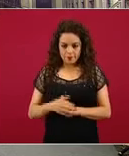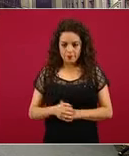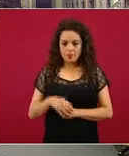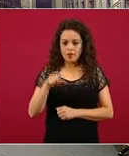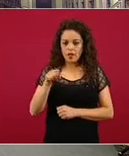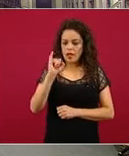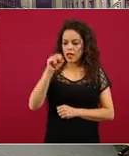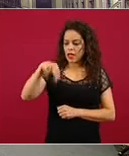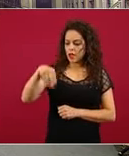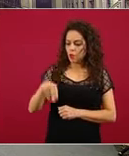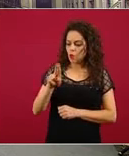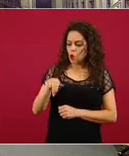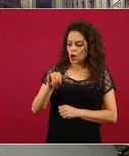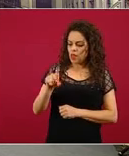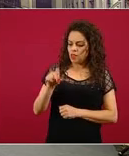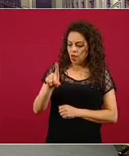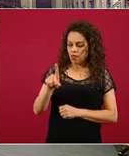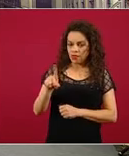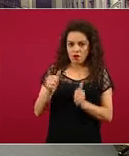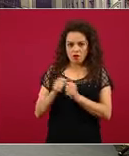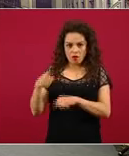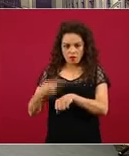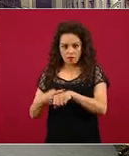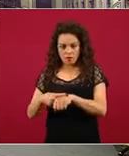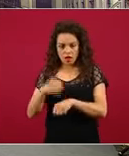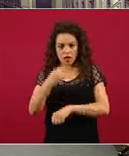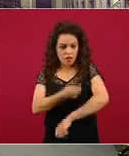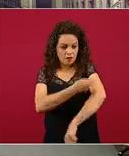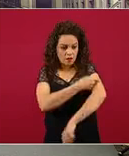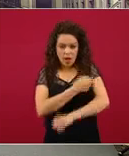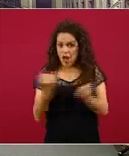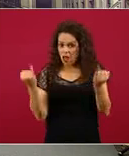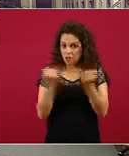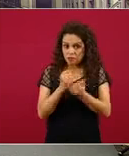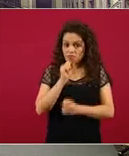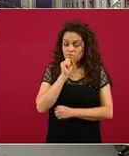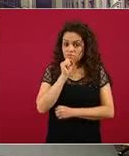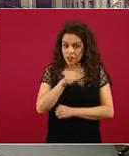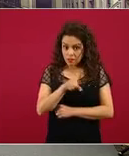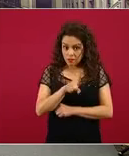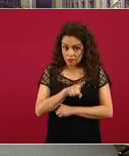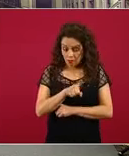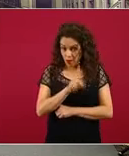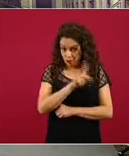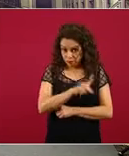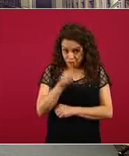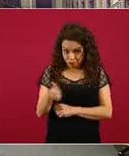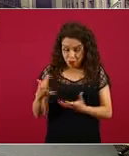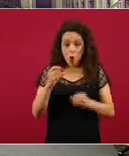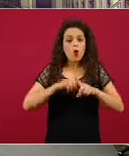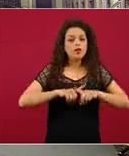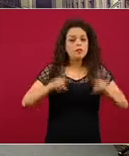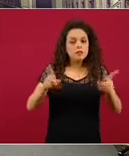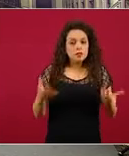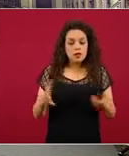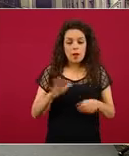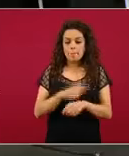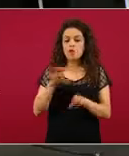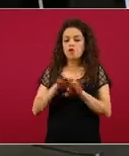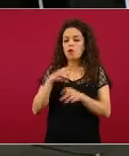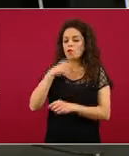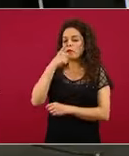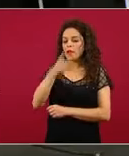como la vacuna es la misma o es diferente porque el patógeno, por llamarlo de alguna manera,